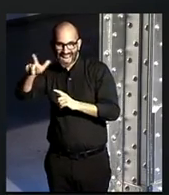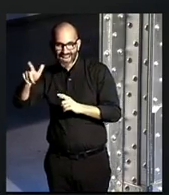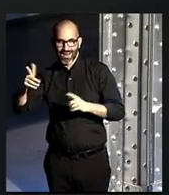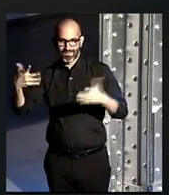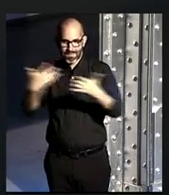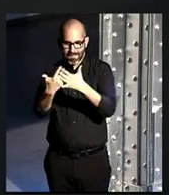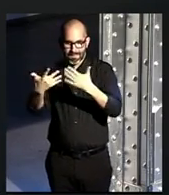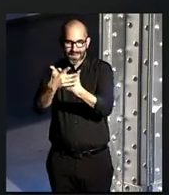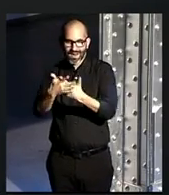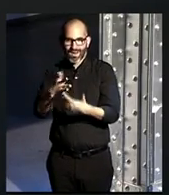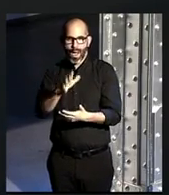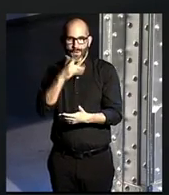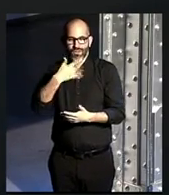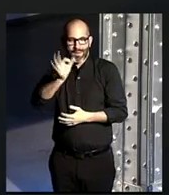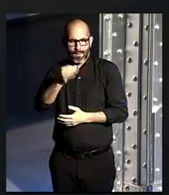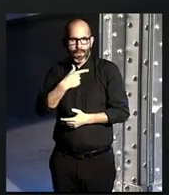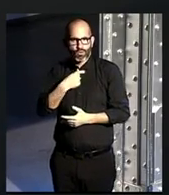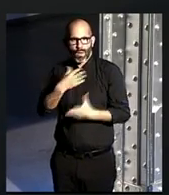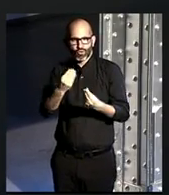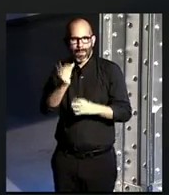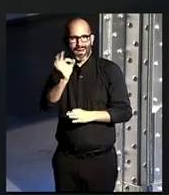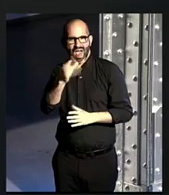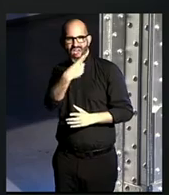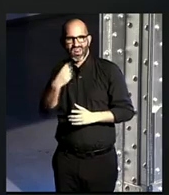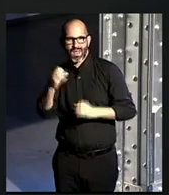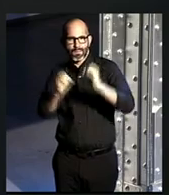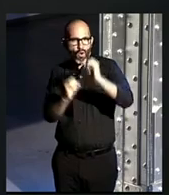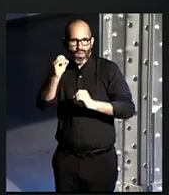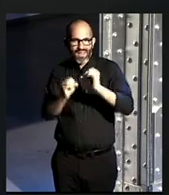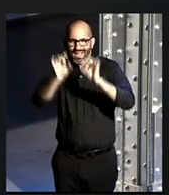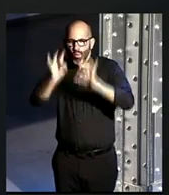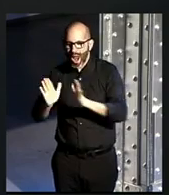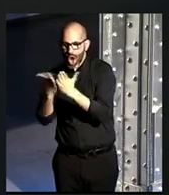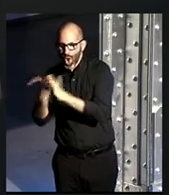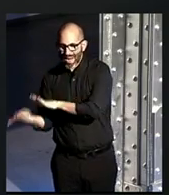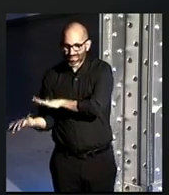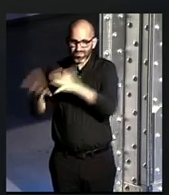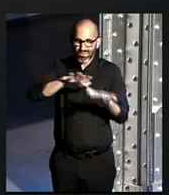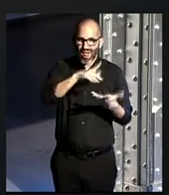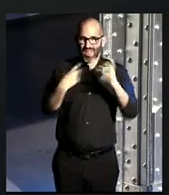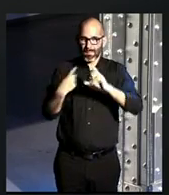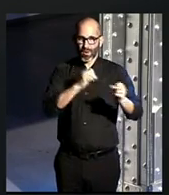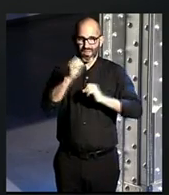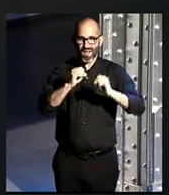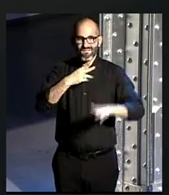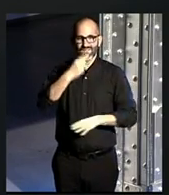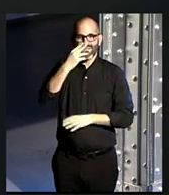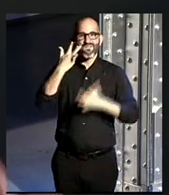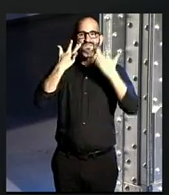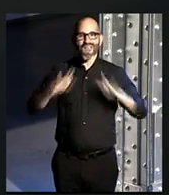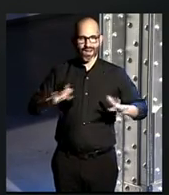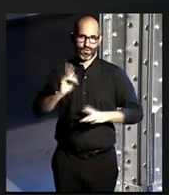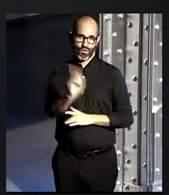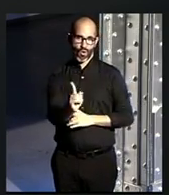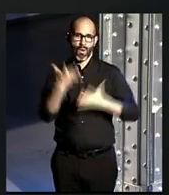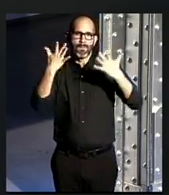sea a 100%, digamos, como la novela, pero me da igual. El resultado es Verne, ¿no? A mí